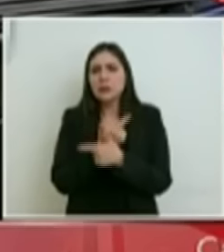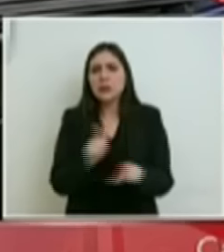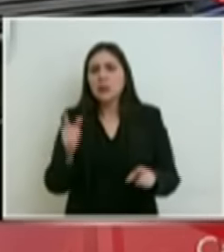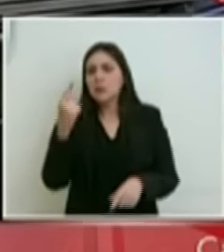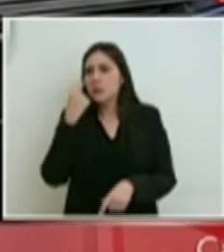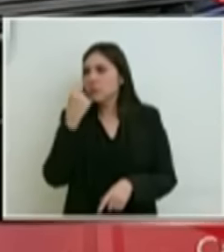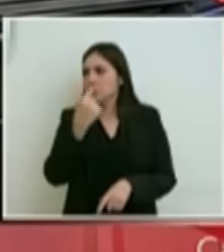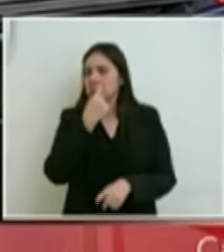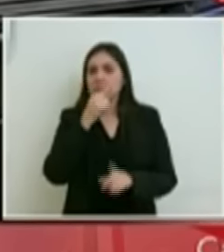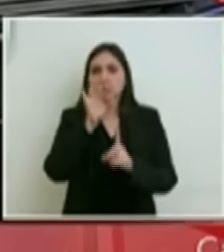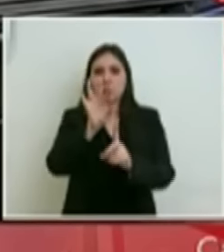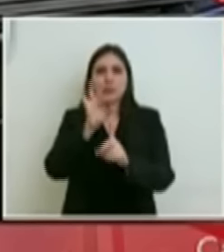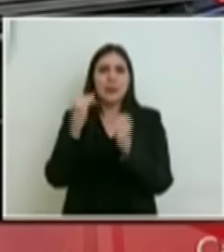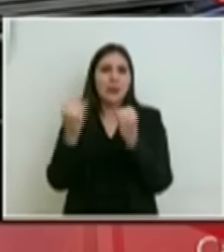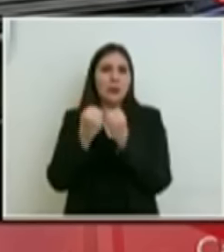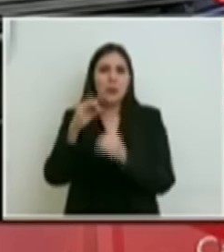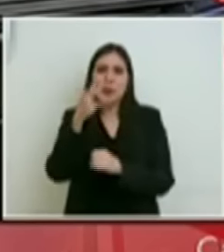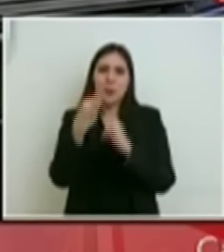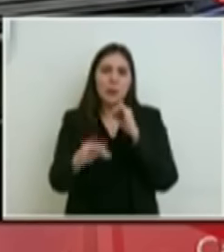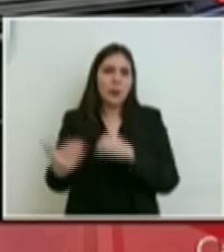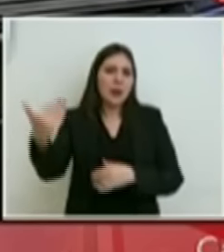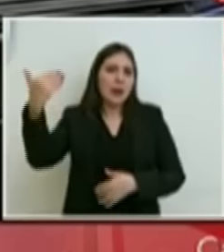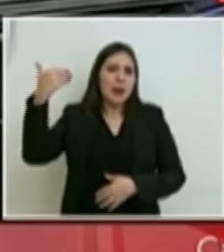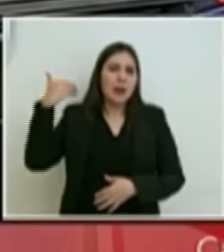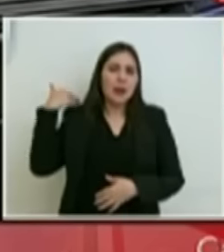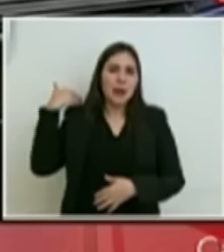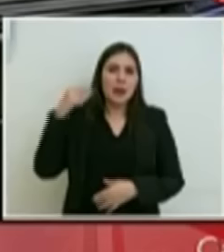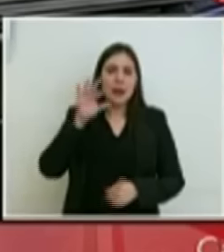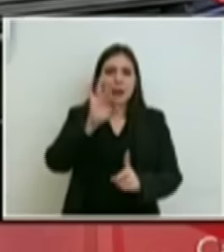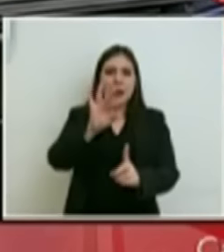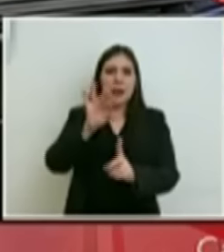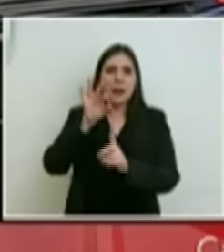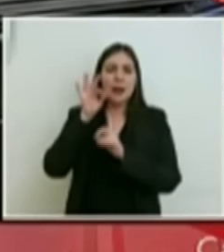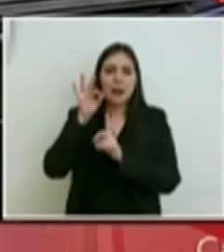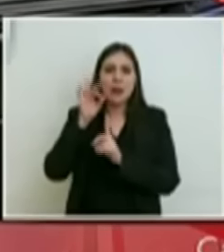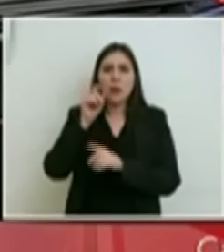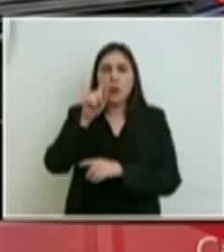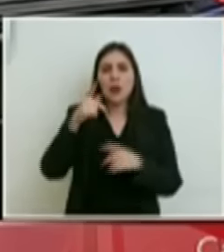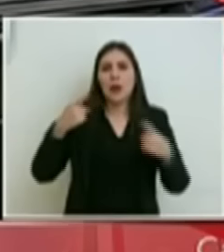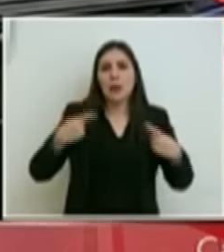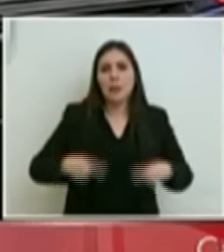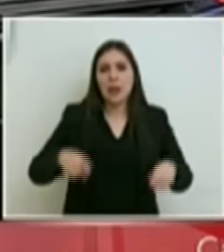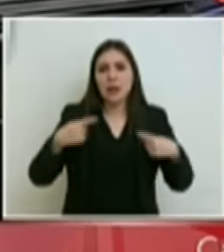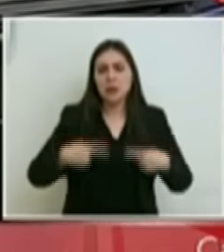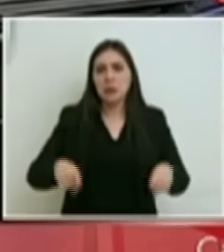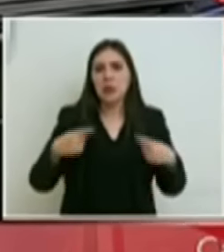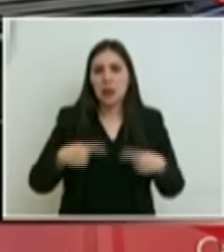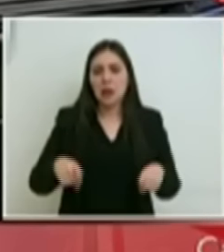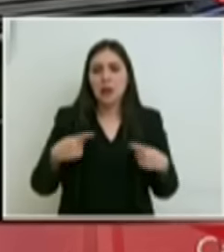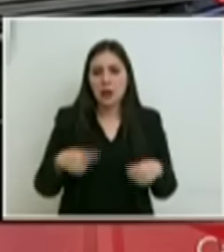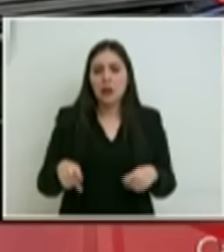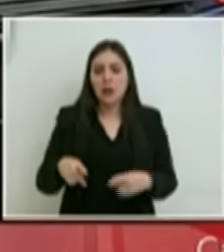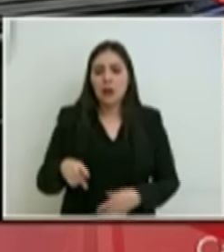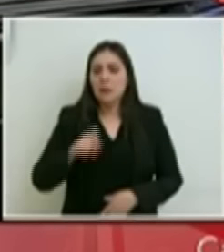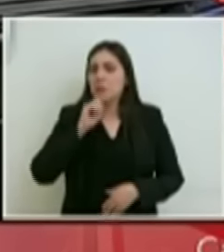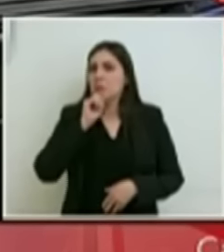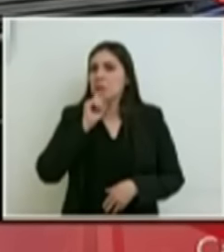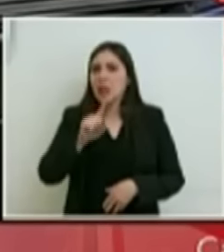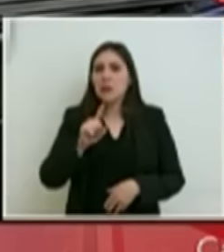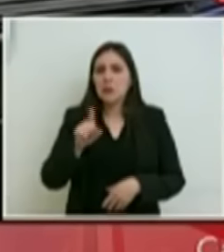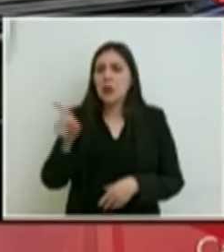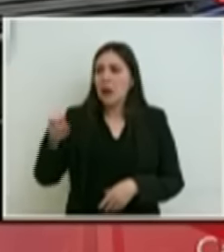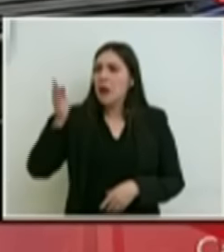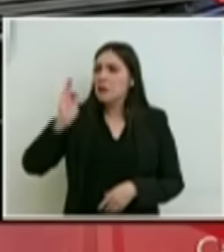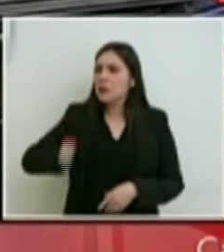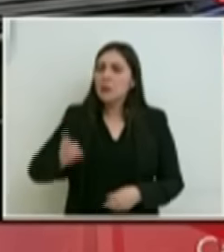última ocasión en que recayó el nombramiento en una persona abiertamente militante